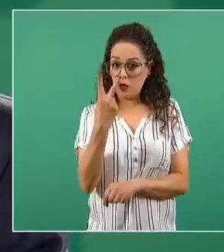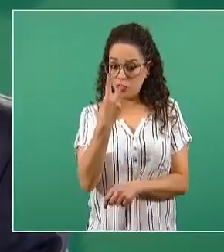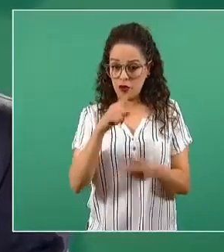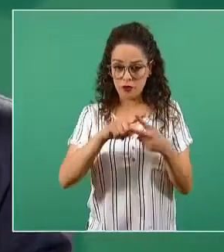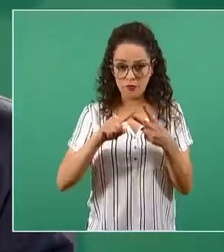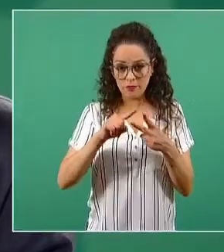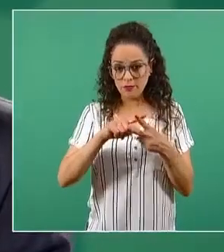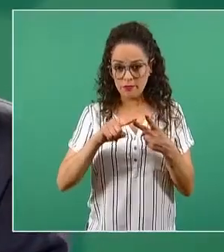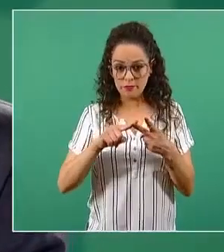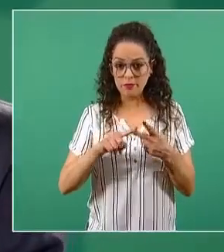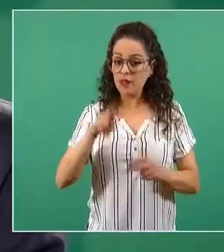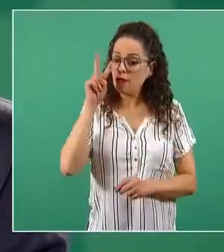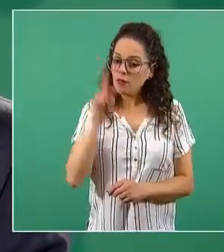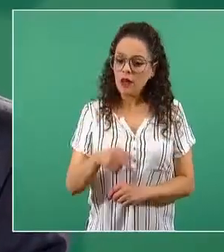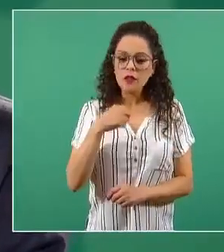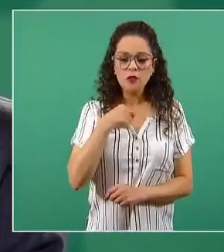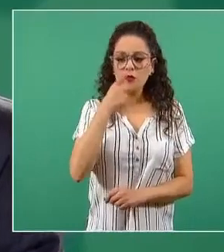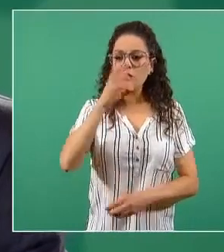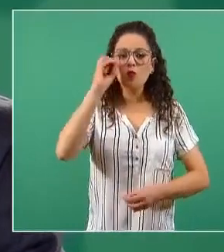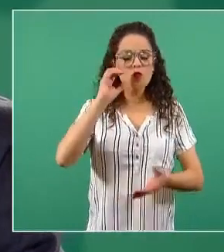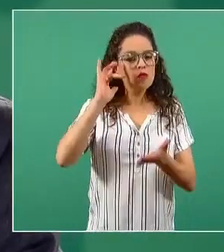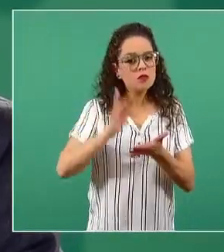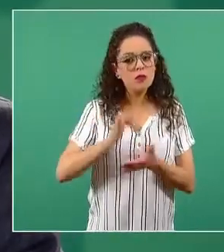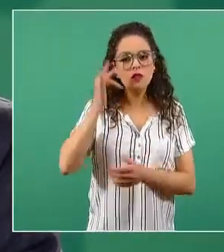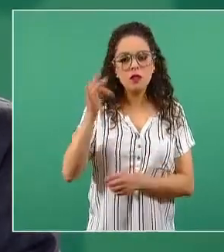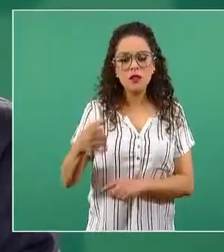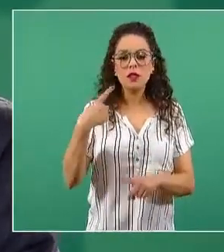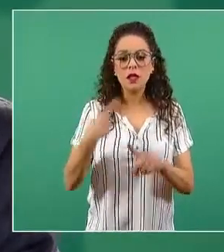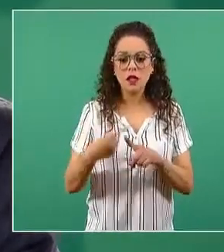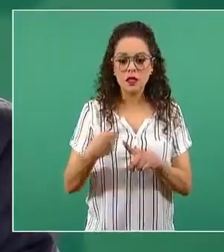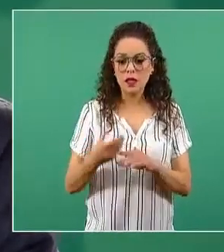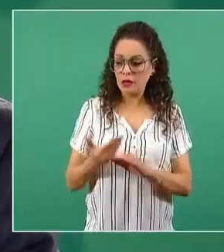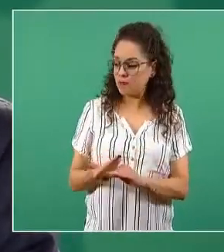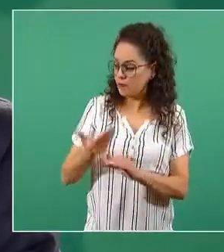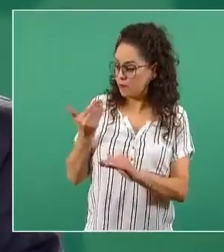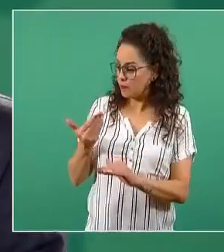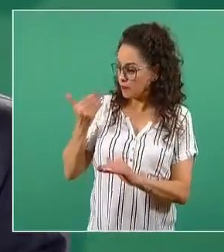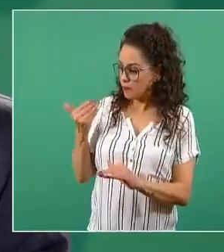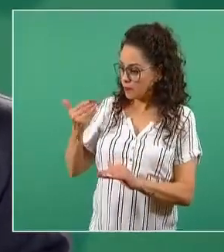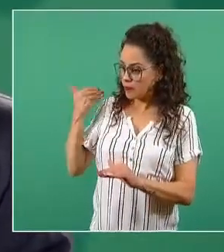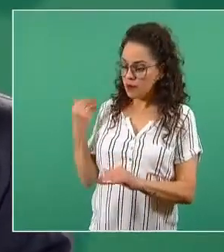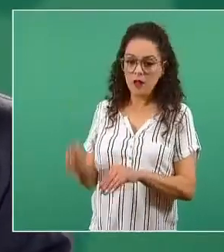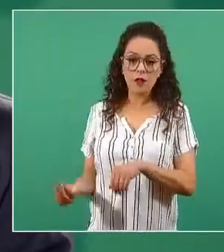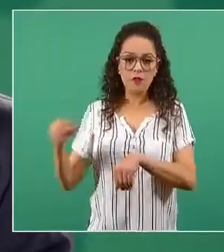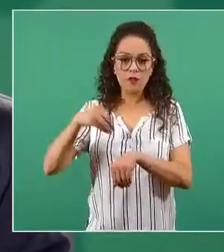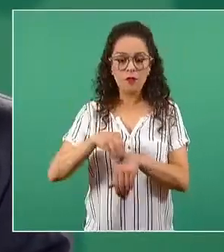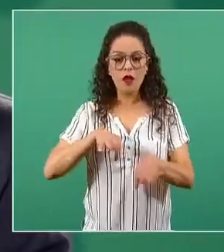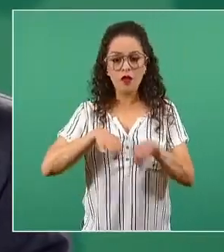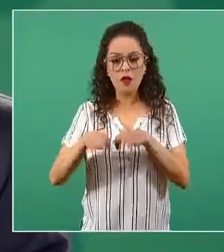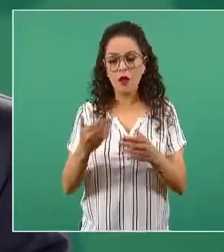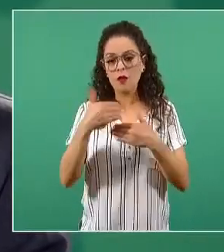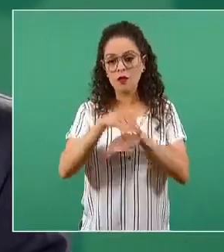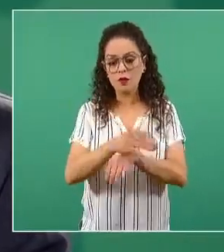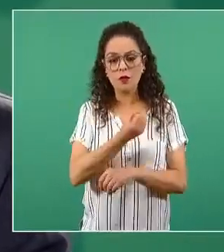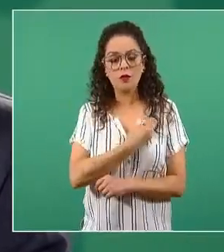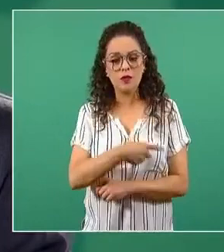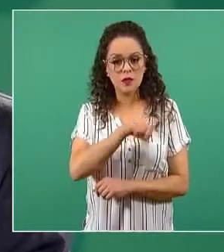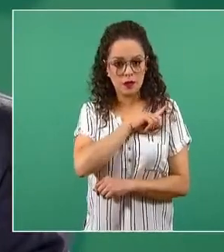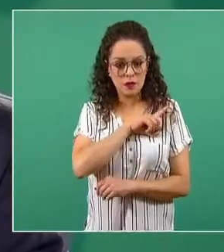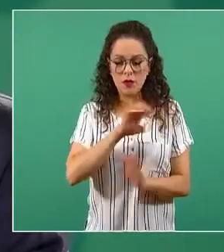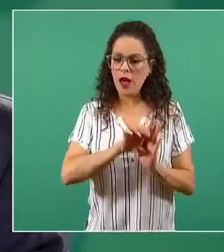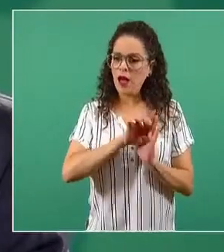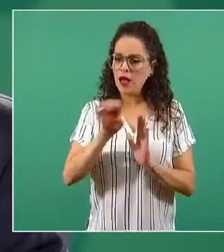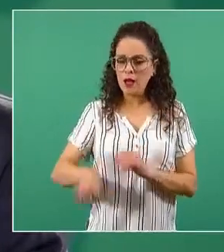agradecer a todos quienes nos han antecedido en el trabajo de salud pública en México. Por ejemplo, México